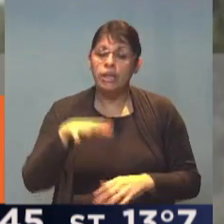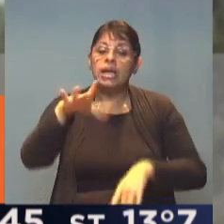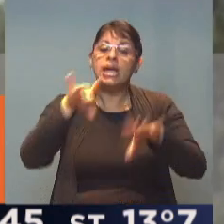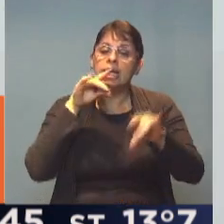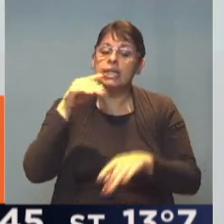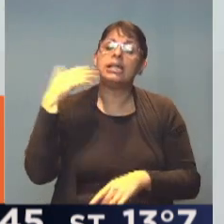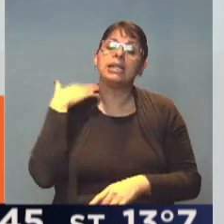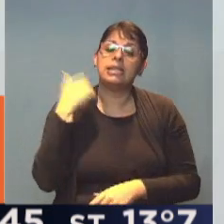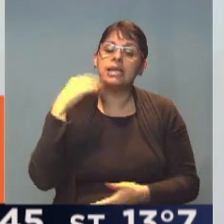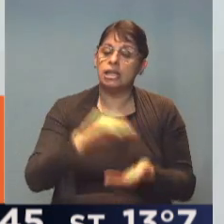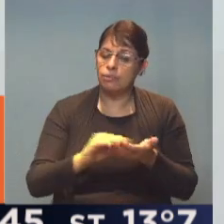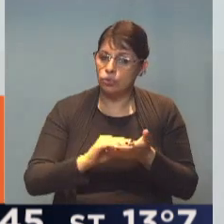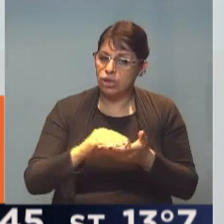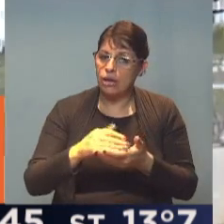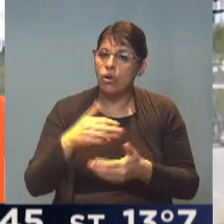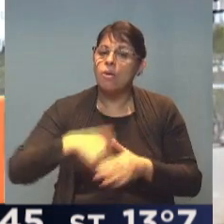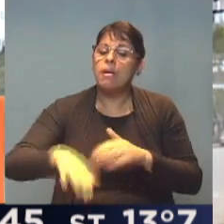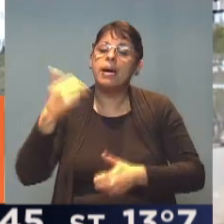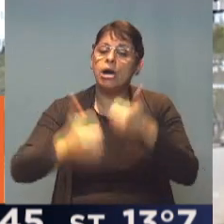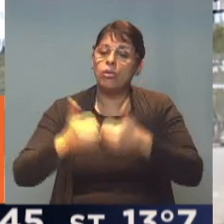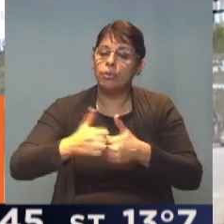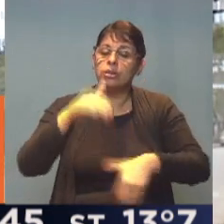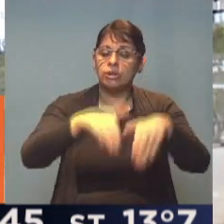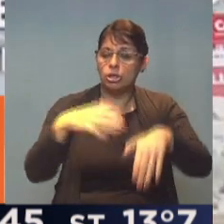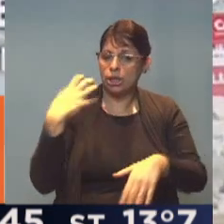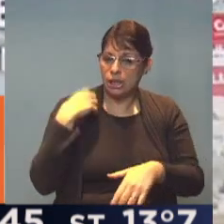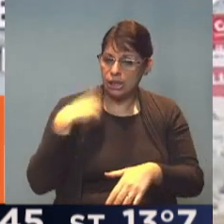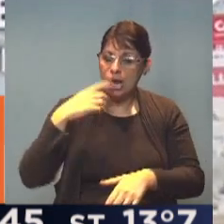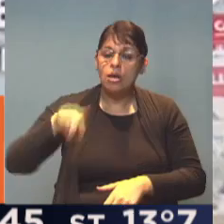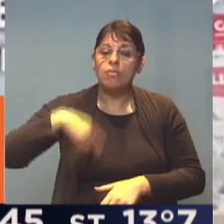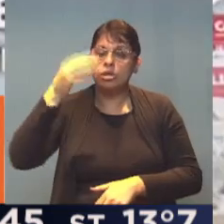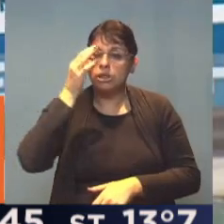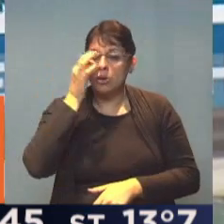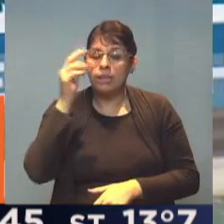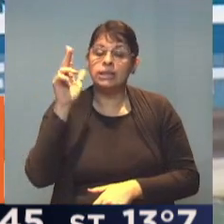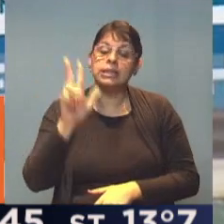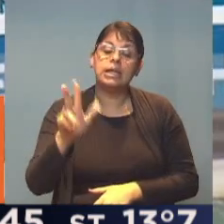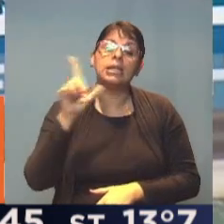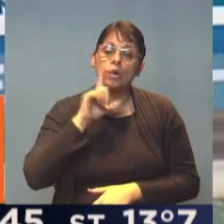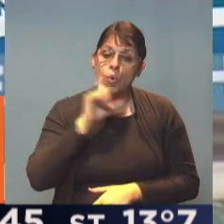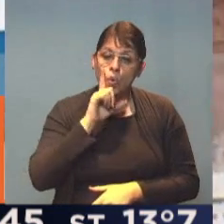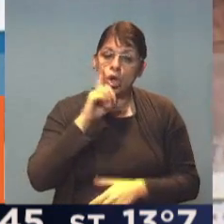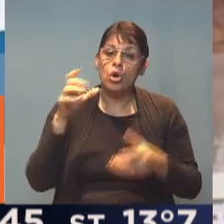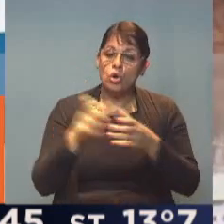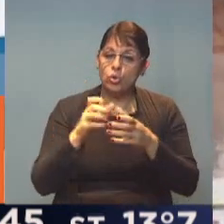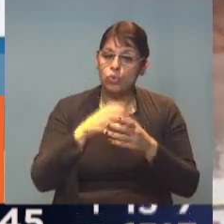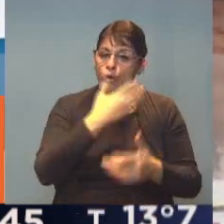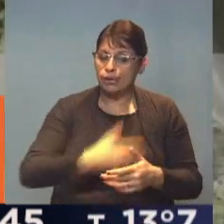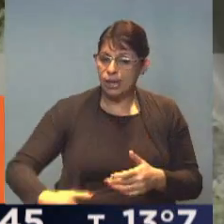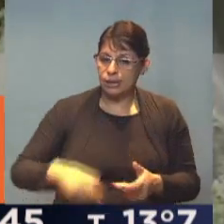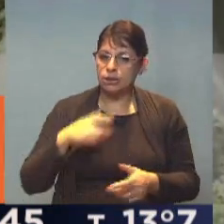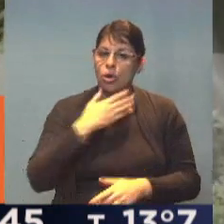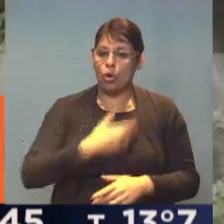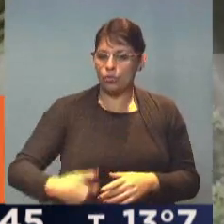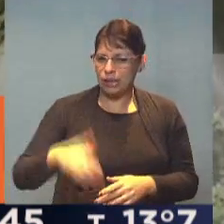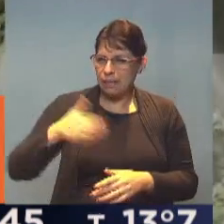diputados provinciales que competirán en las elecciones generales del próximo 23 de julio. La coalición oficialista que gobierna la provincia